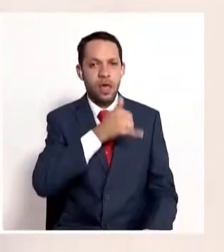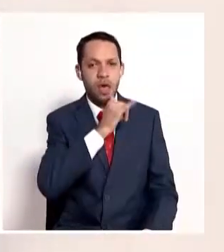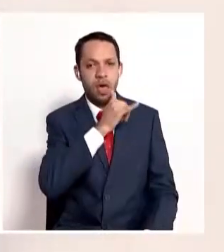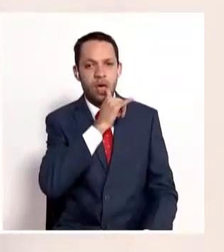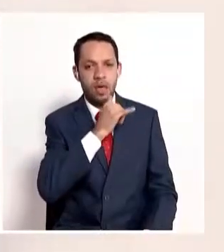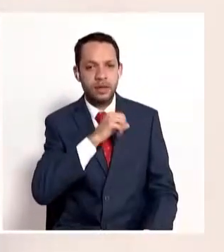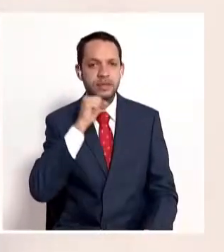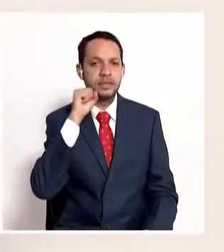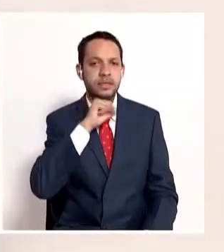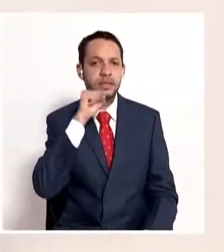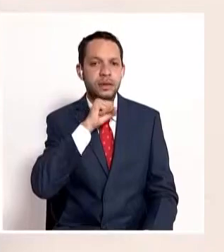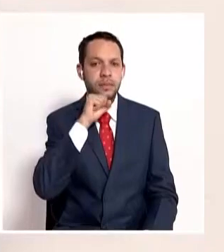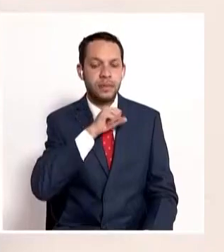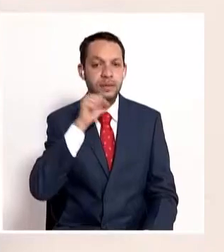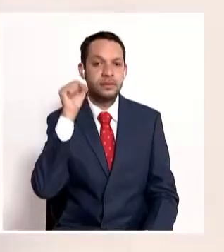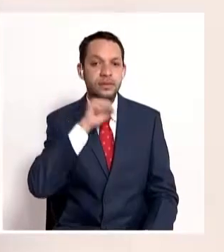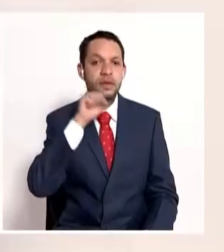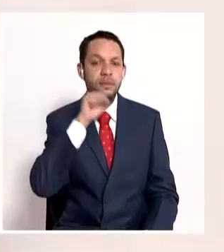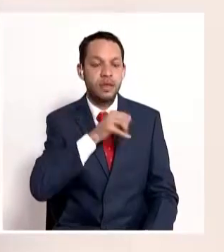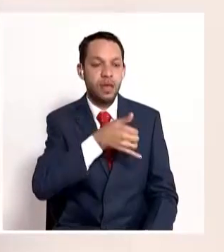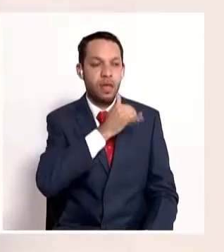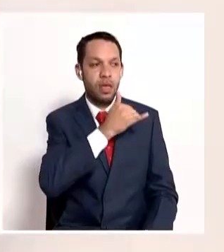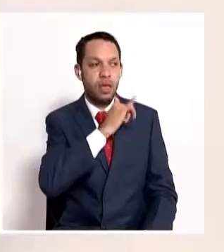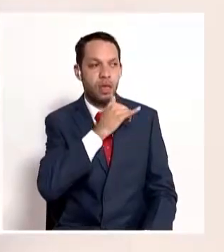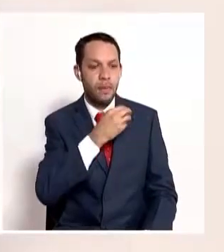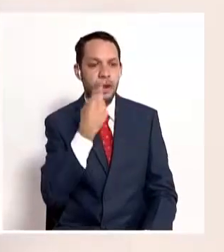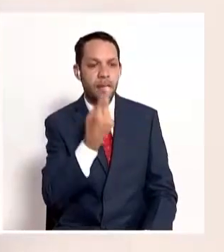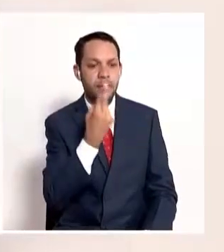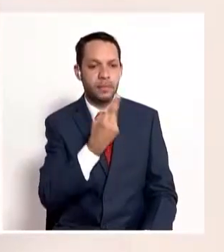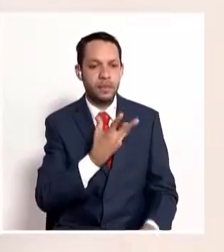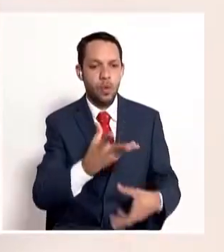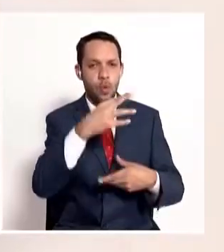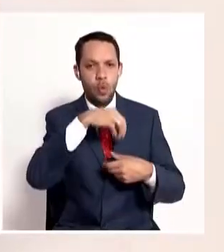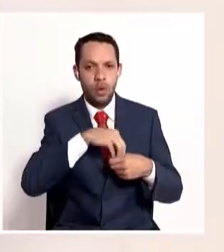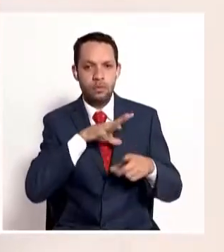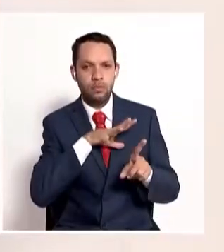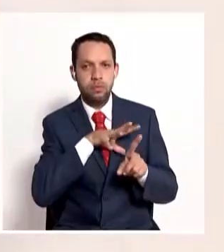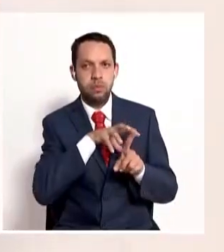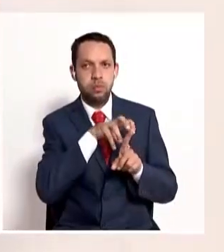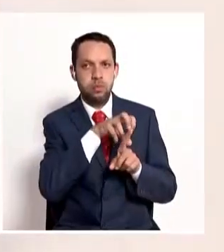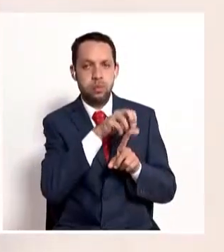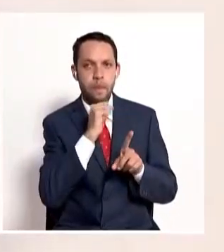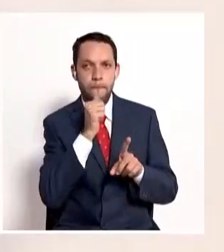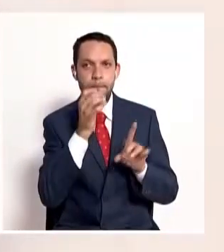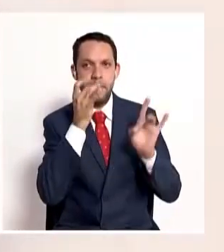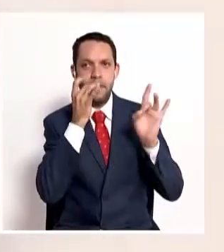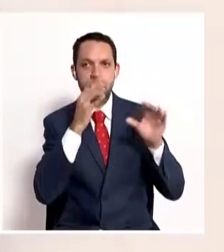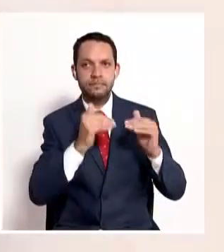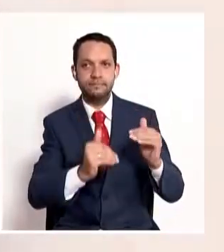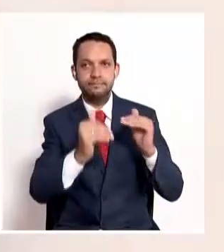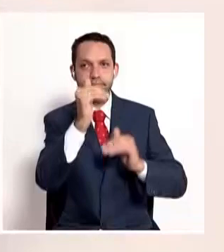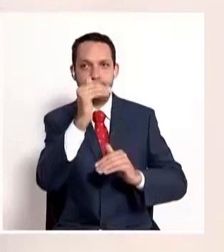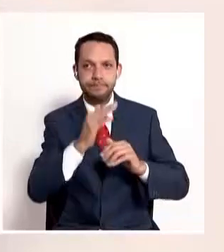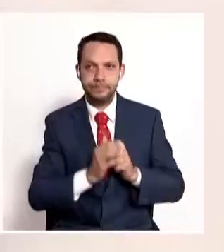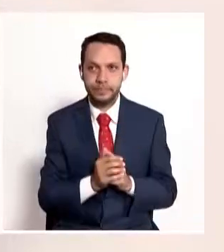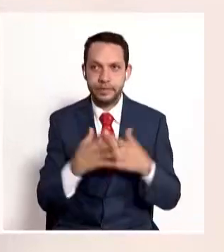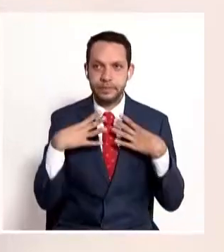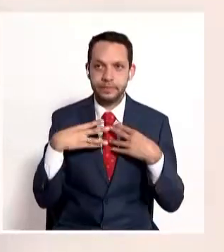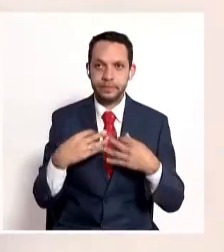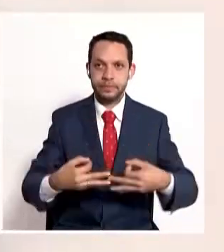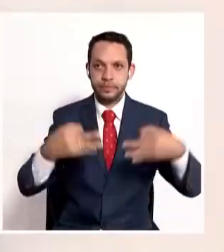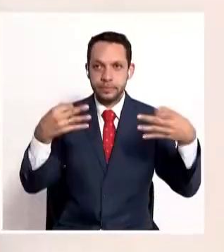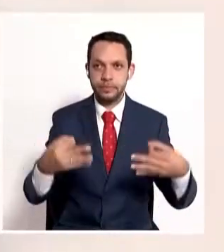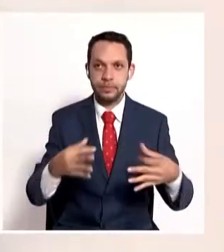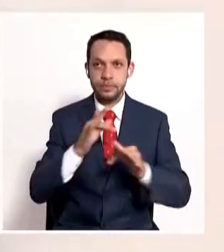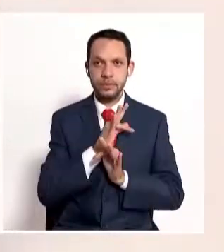porque es que la cerveza es un fermento y los fermentos hacen que el ácido úrico se eleve el tratamiento básicamente